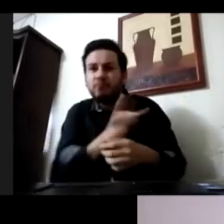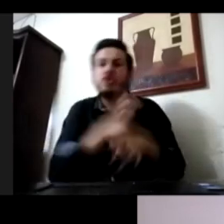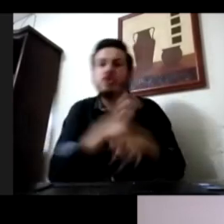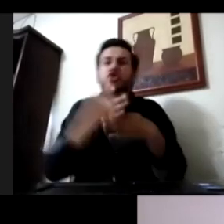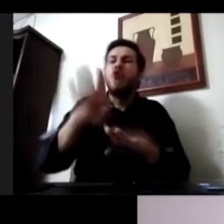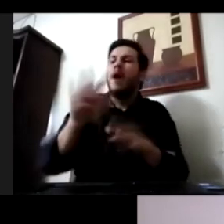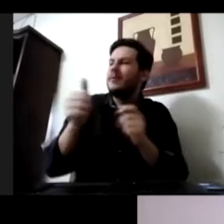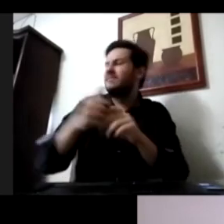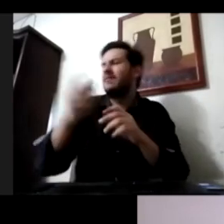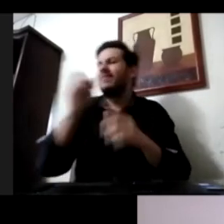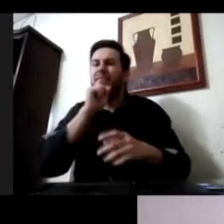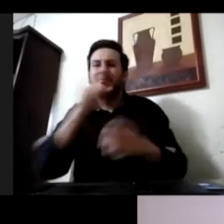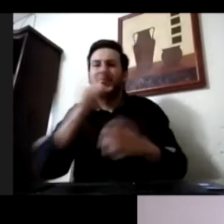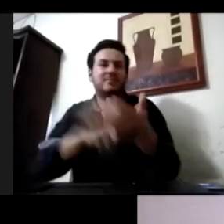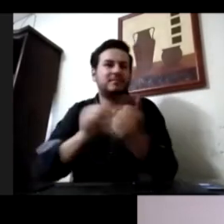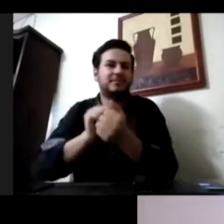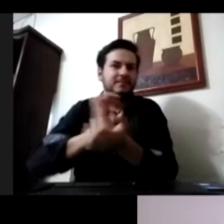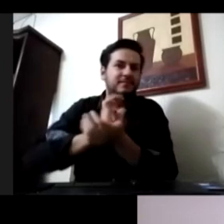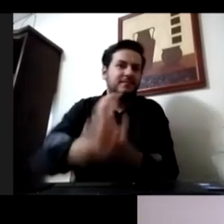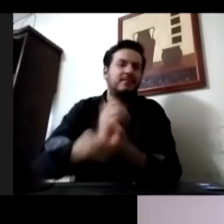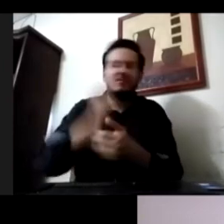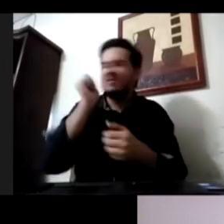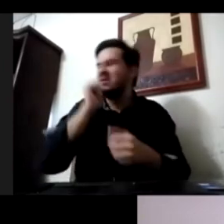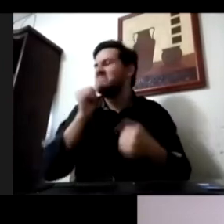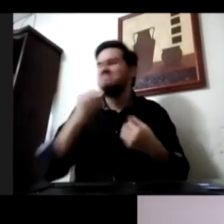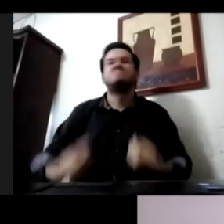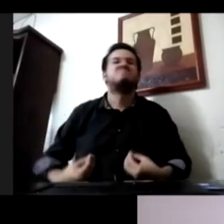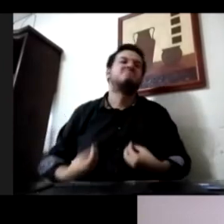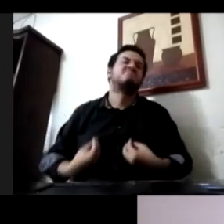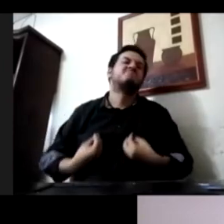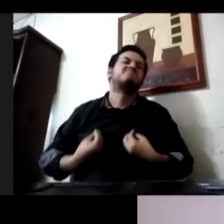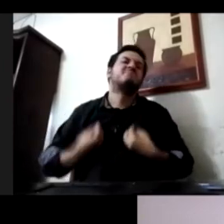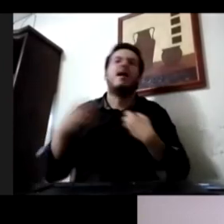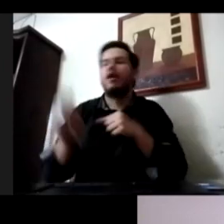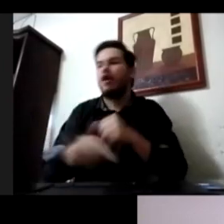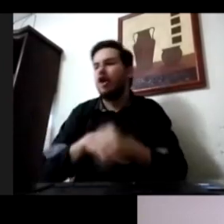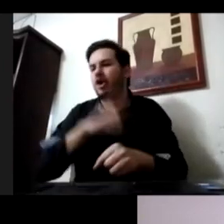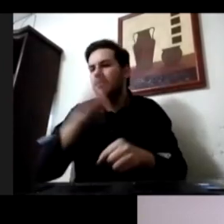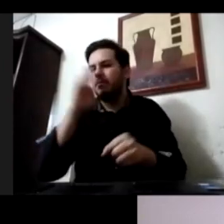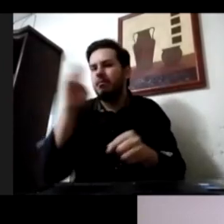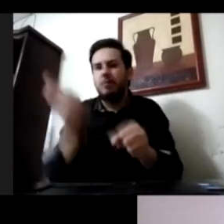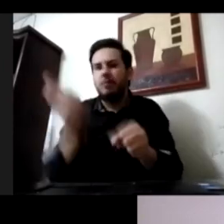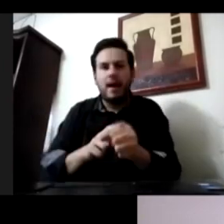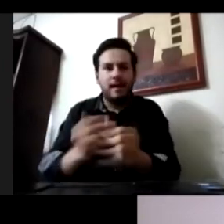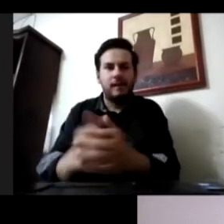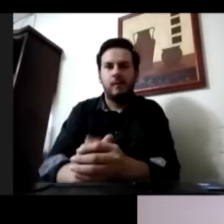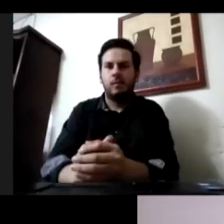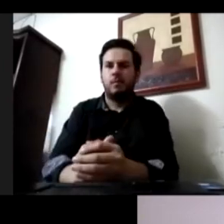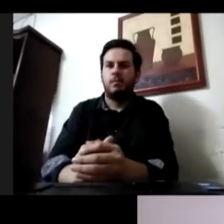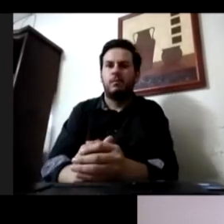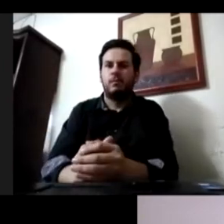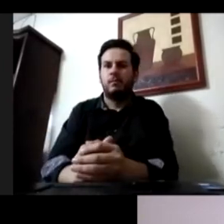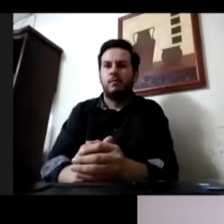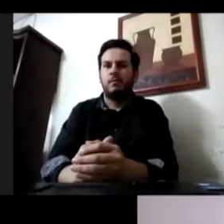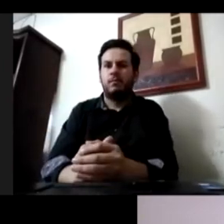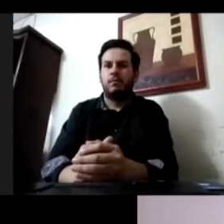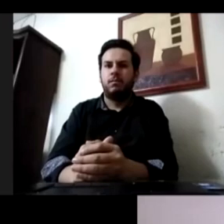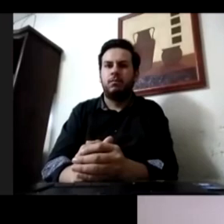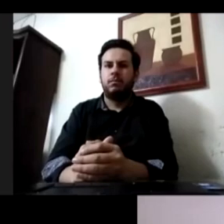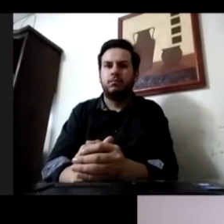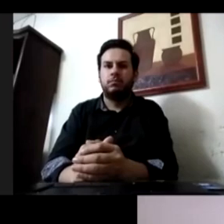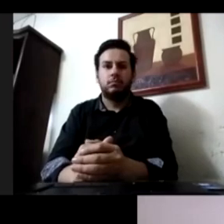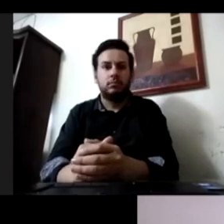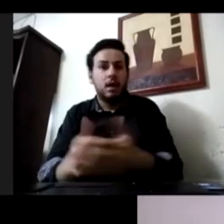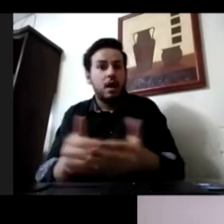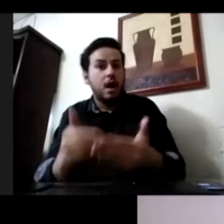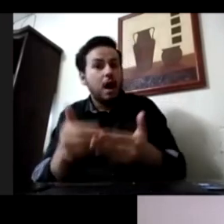que ya vivimos de manera regular. Y por lo tanto, lo decía Jennifer hace un momentito,